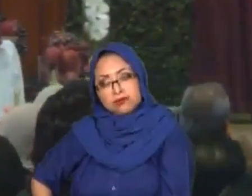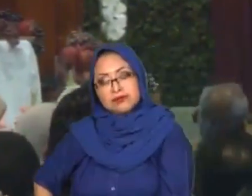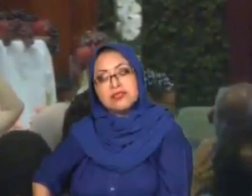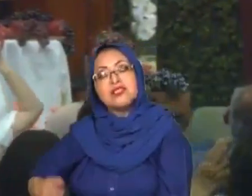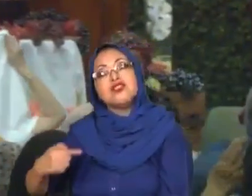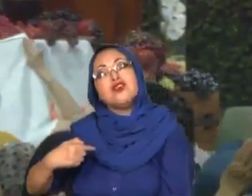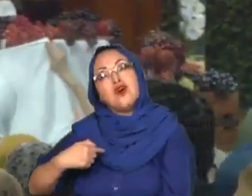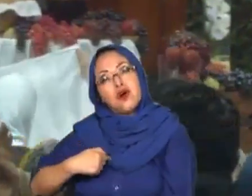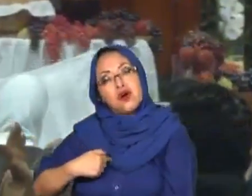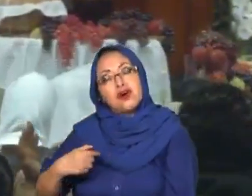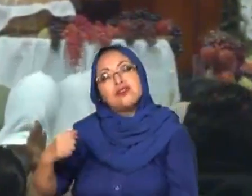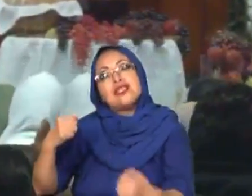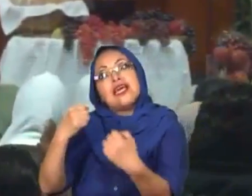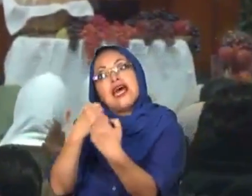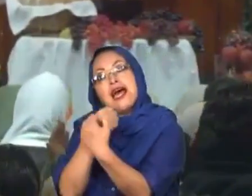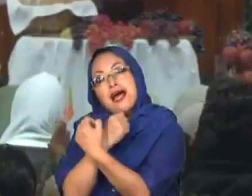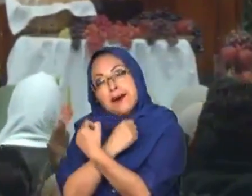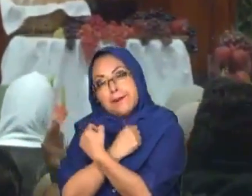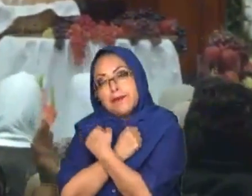Cristo, yo te